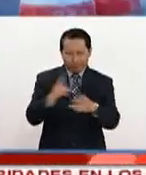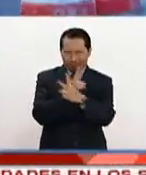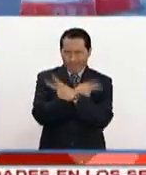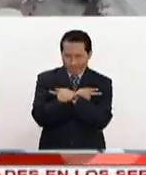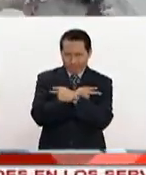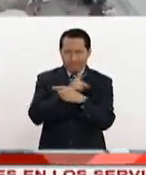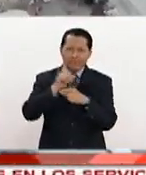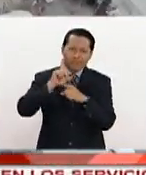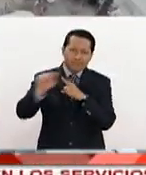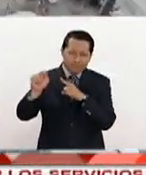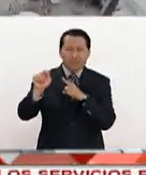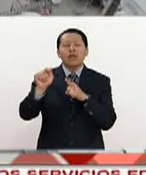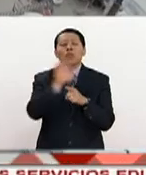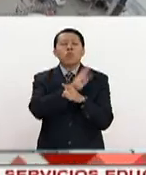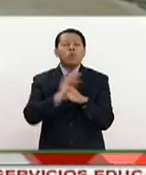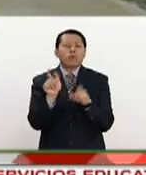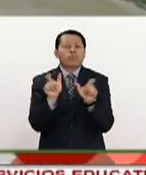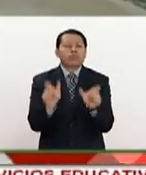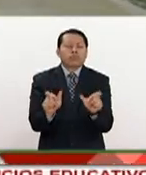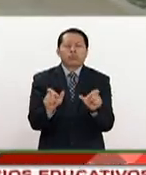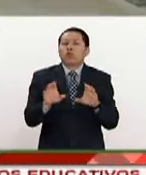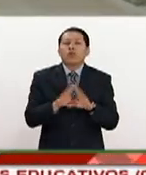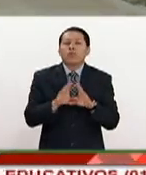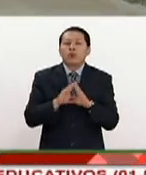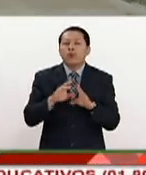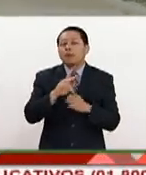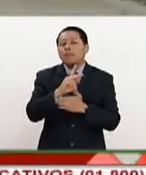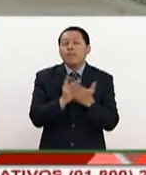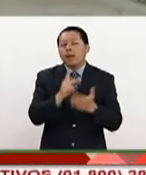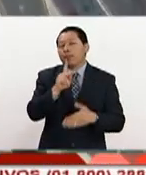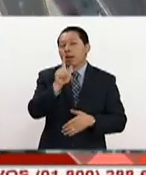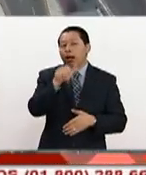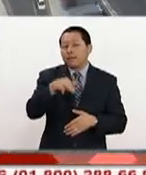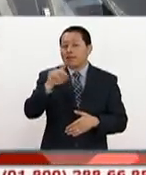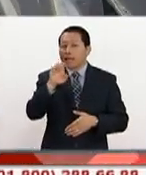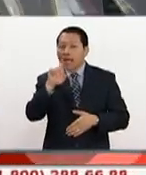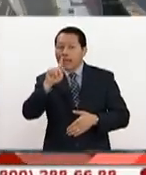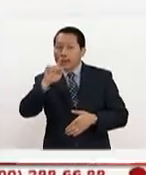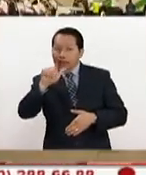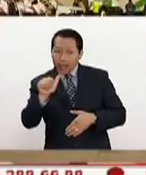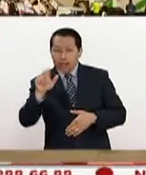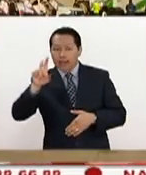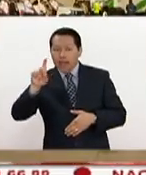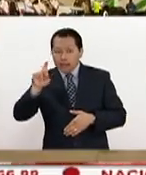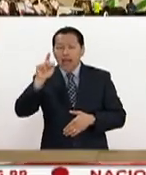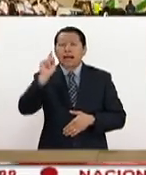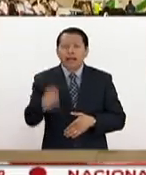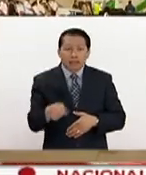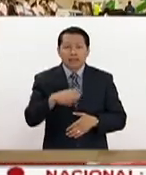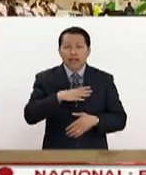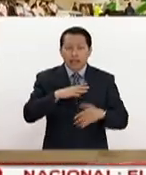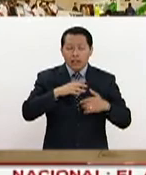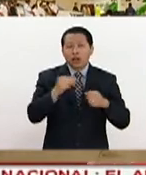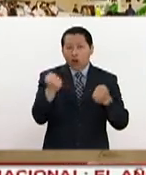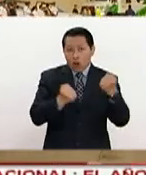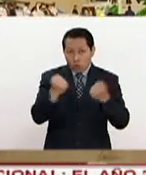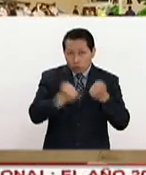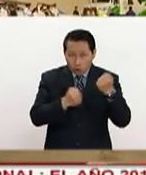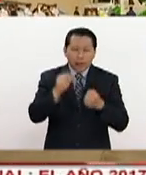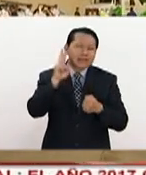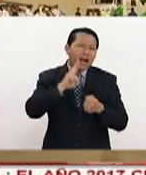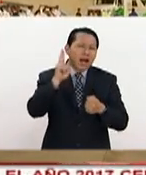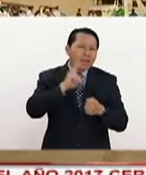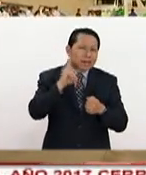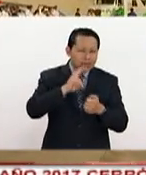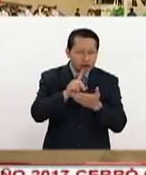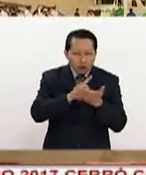y autopistas del país. Como parte de ellas se aplica el Plan Delta 30, que consiste en un examen toxicológico a los conductores. Además,